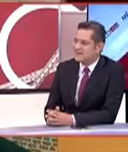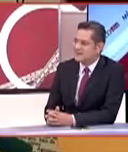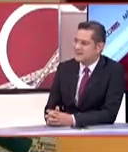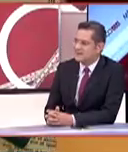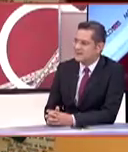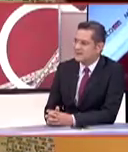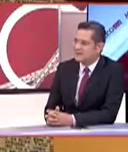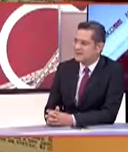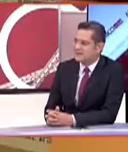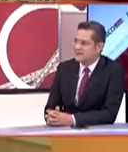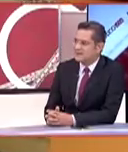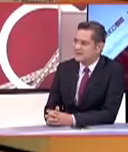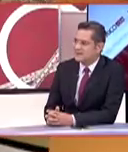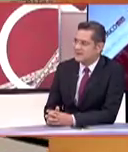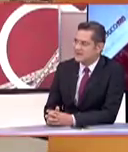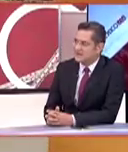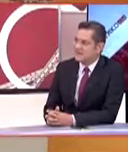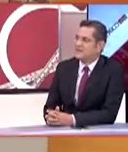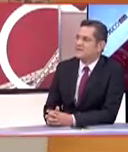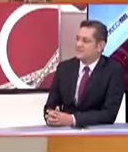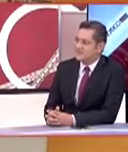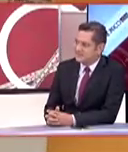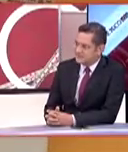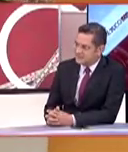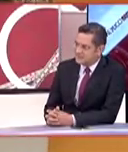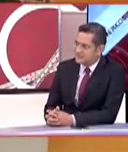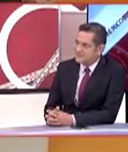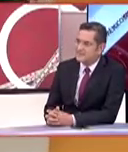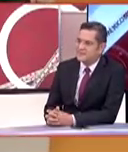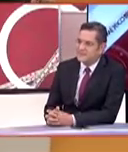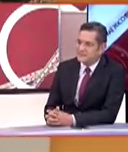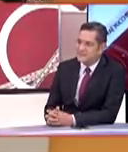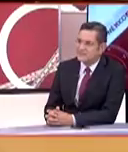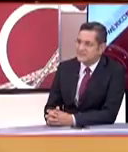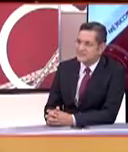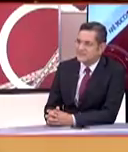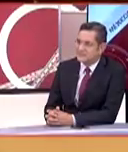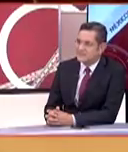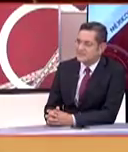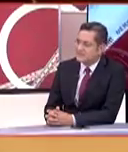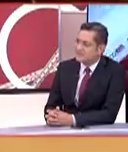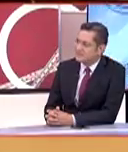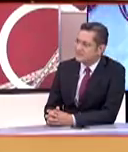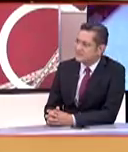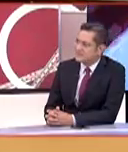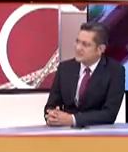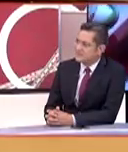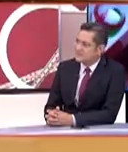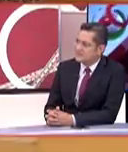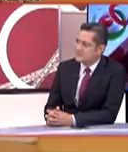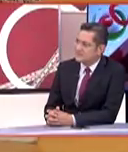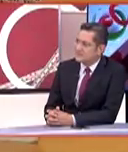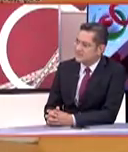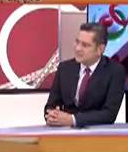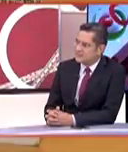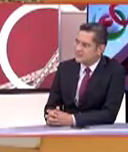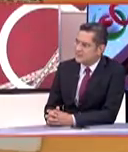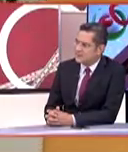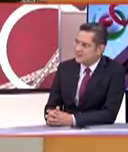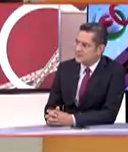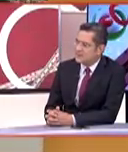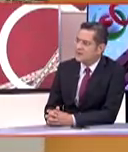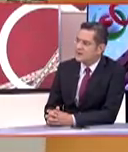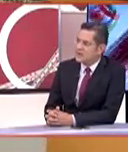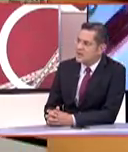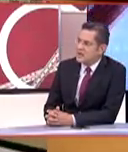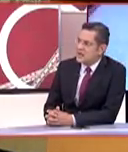una palabra que le llama la atención, seguir su rastro y tiene, por ejemplo, es un lector que recurre a más de 200